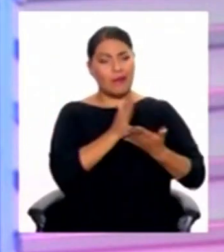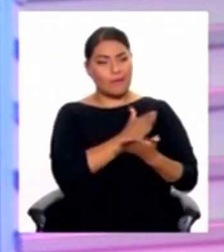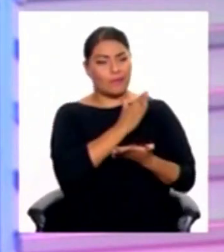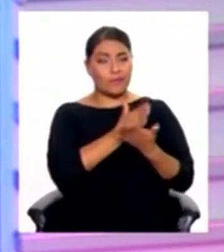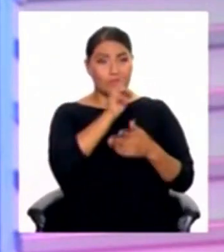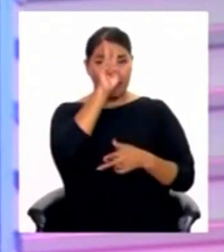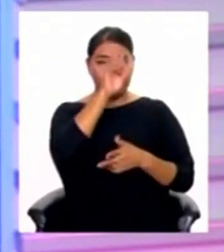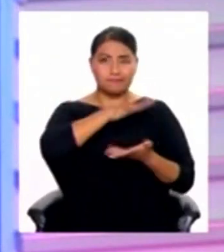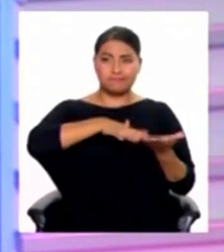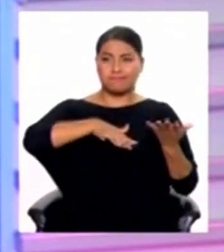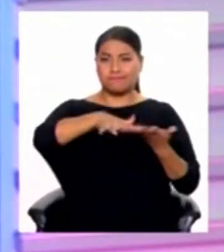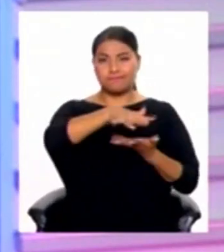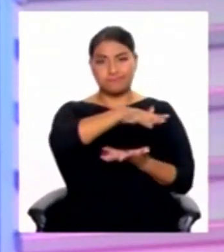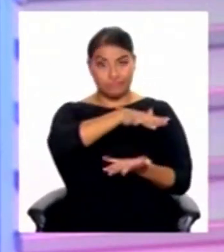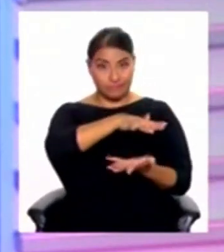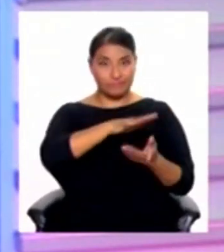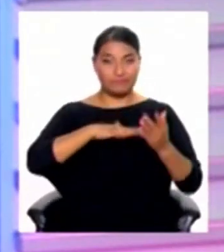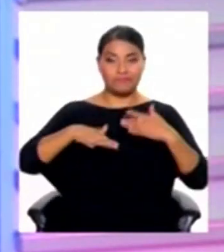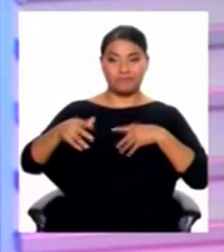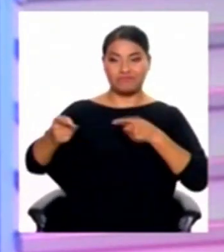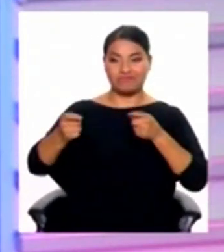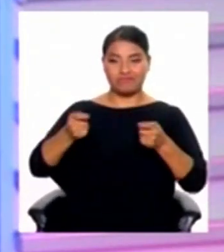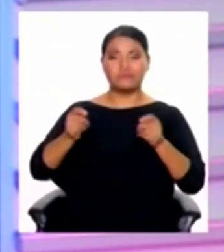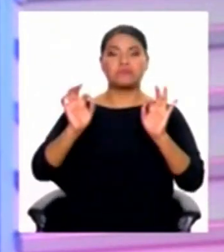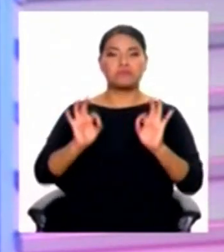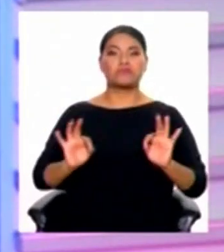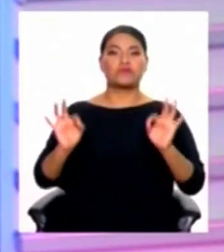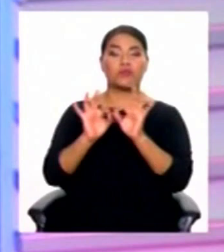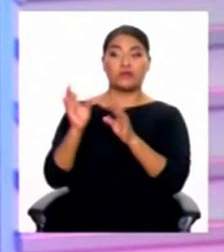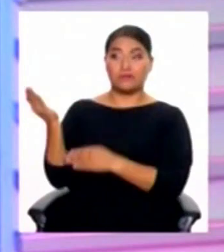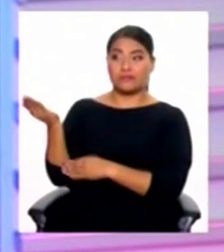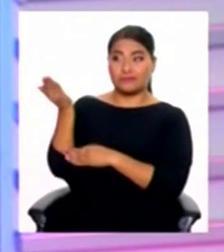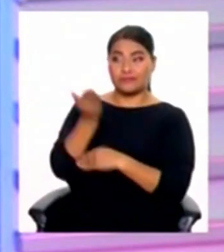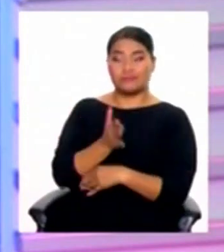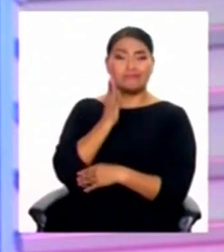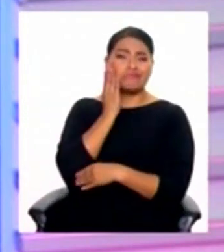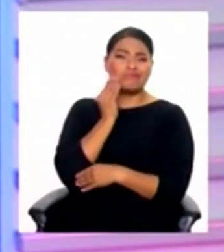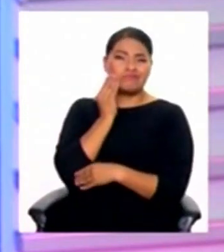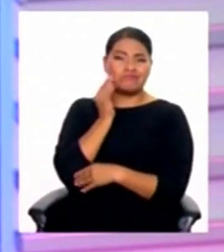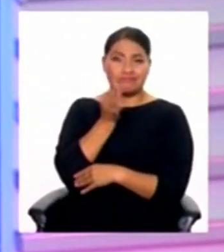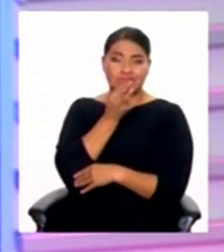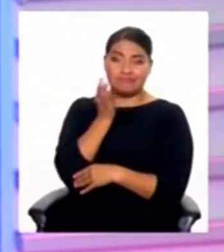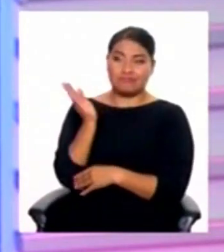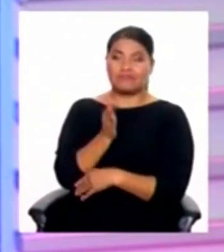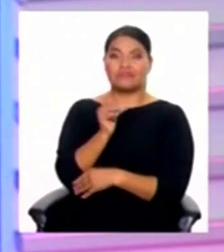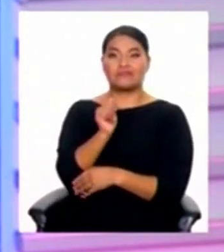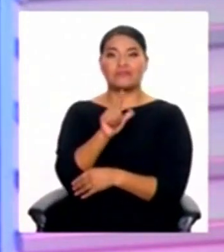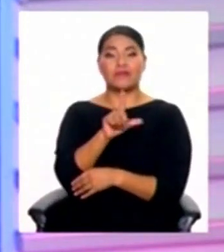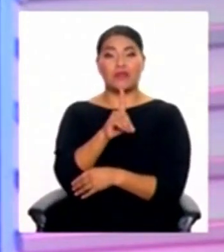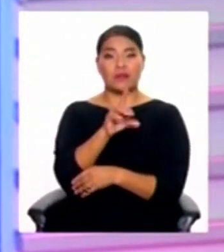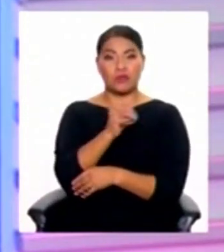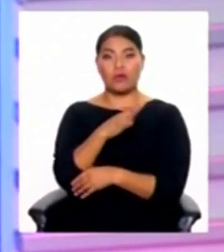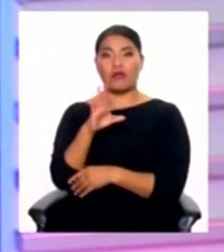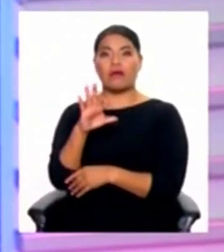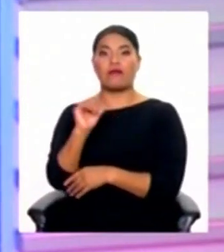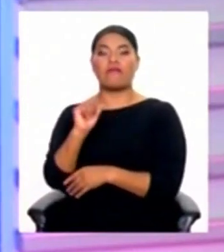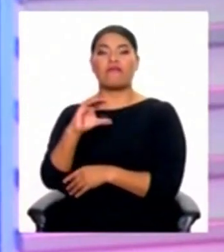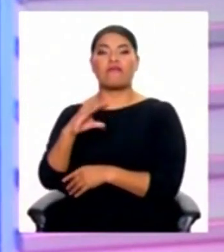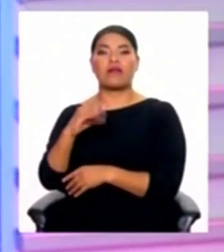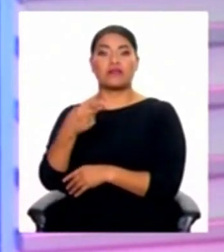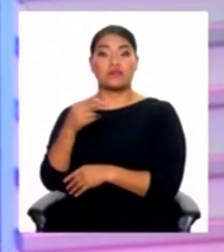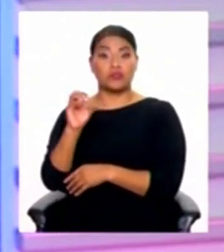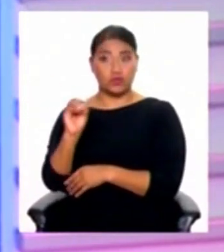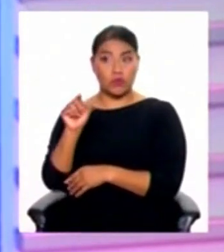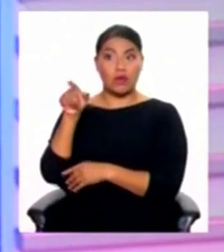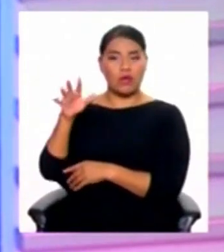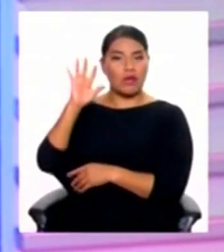Perú en cuanto, como decía, a gestión. Y para eso hemos invitado a un experto en estos temas, Aldo Facho. Él es arquitecto urbanista